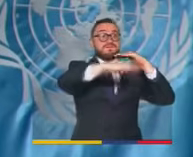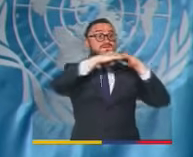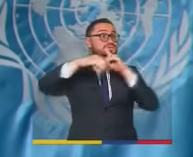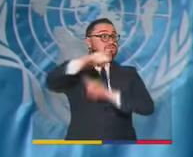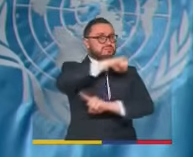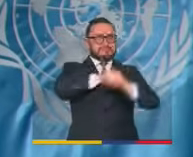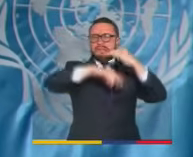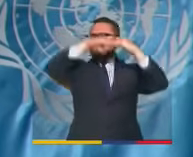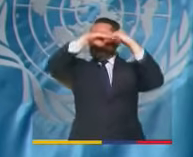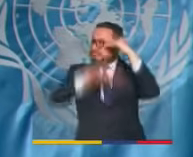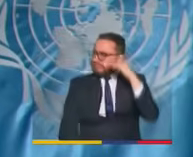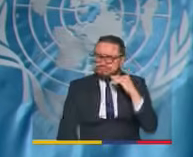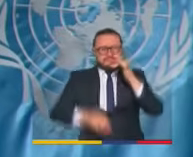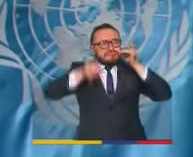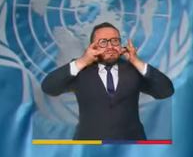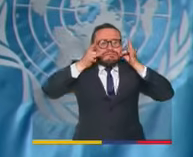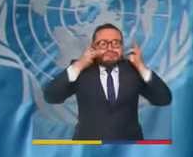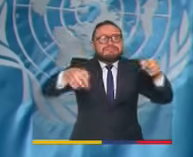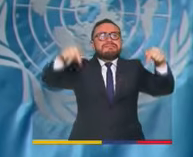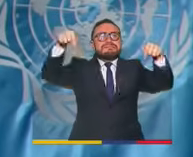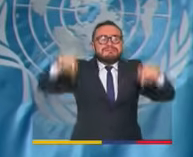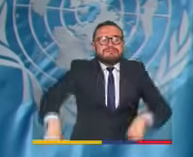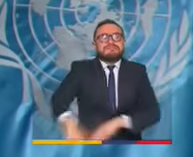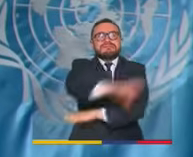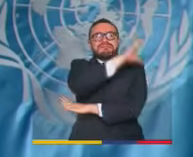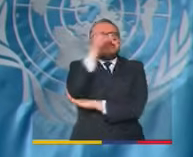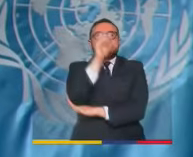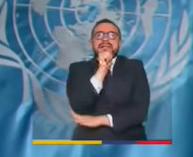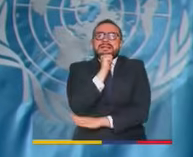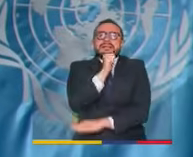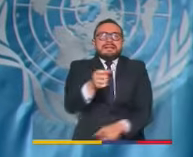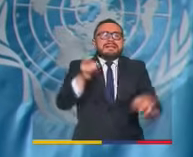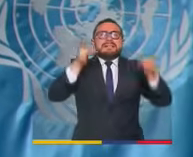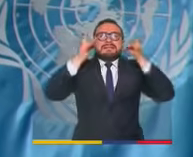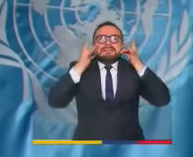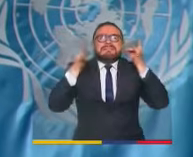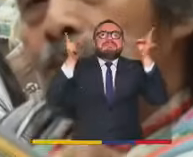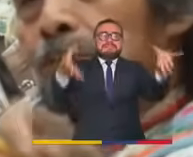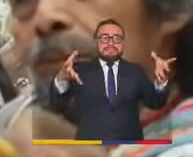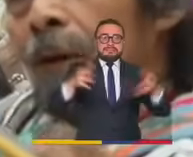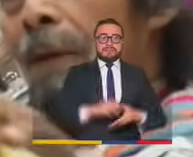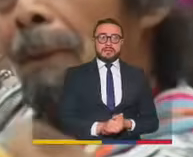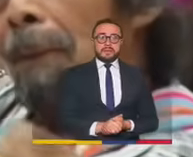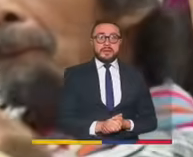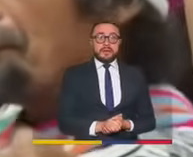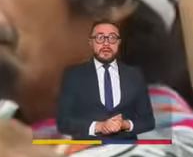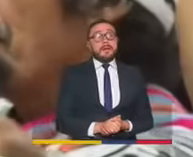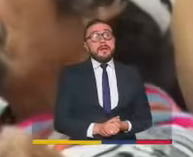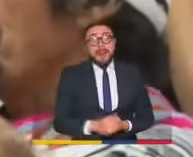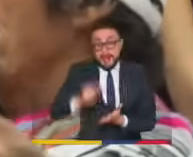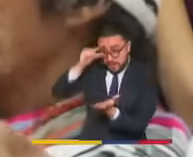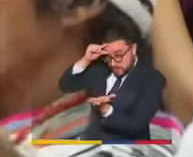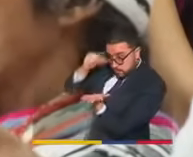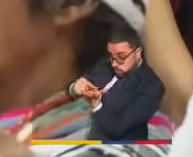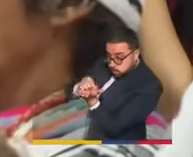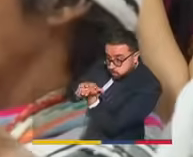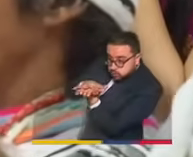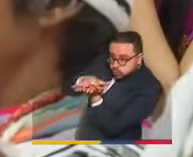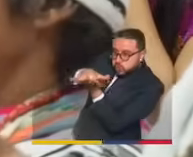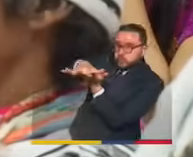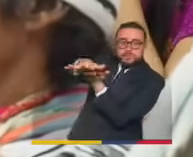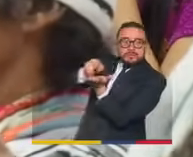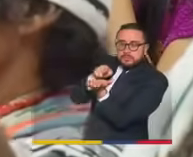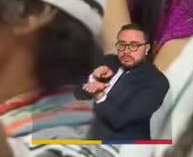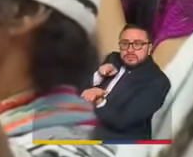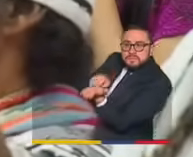de la que somos parte en este pedazo de la tierra, en la inteligencia artificial que maneja el destino